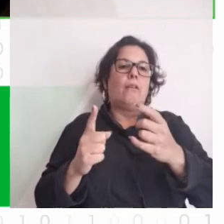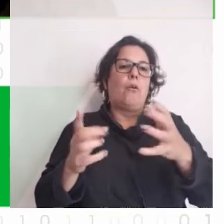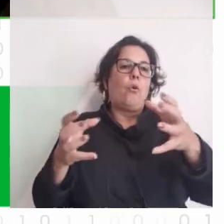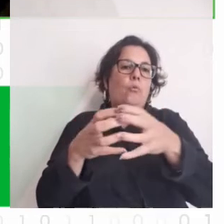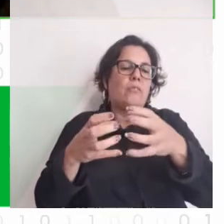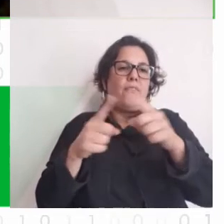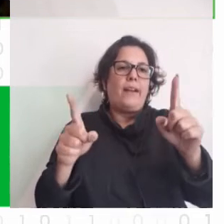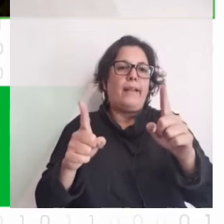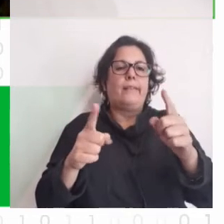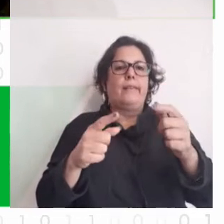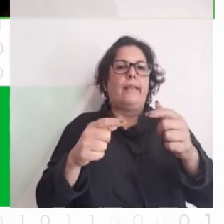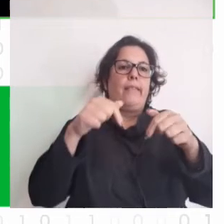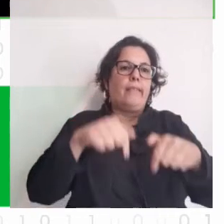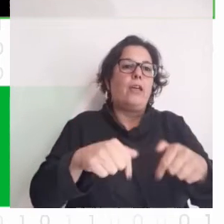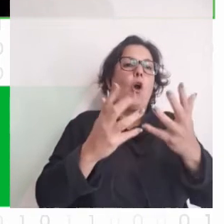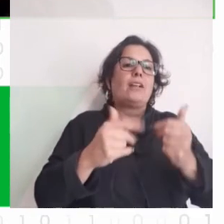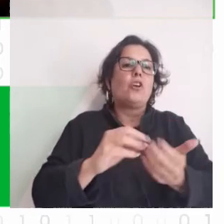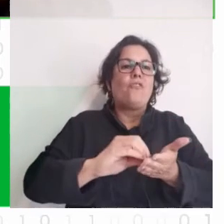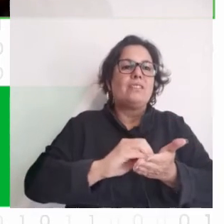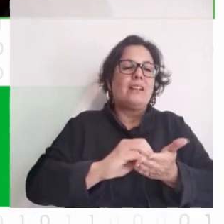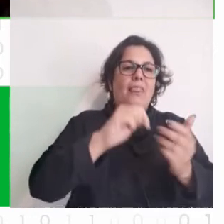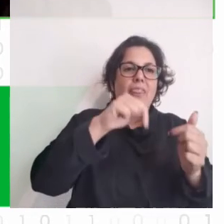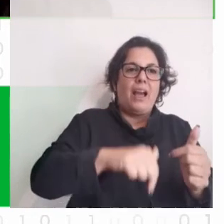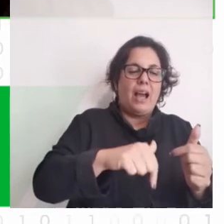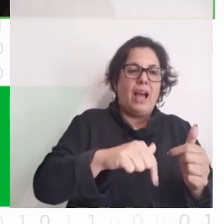multilaterales como nacionales. Te damos la palabra a Cecilia.